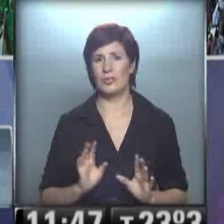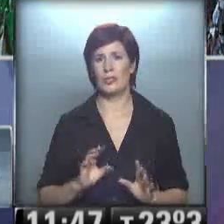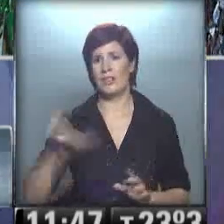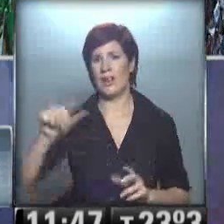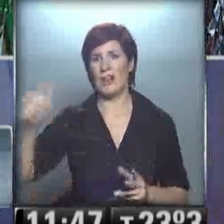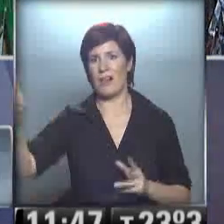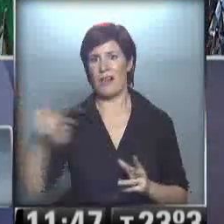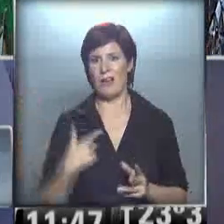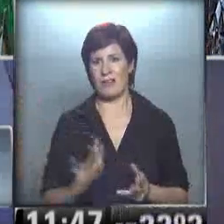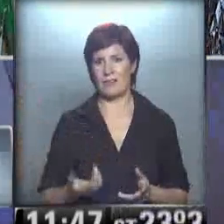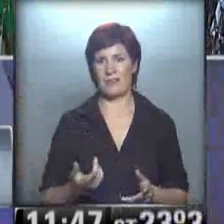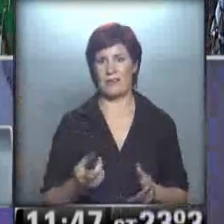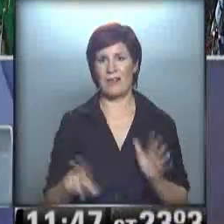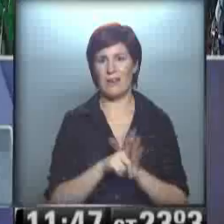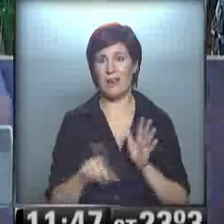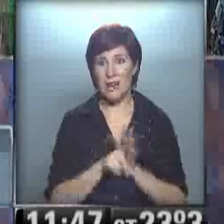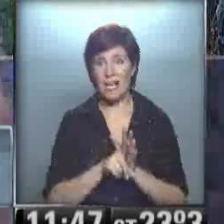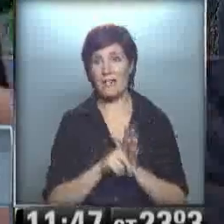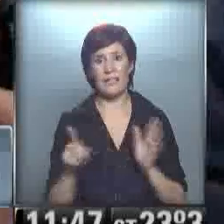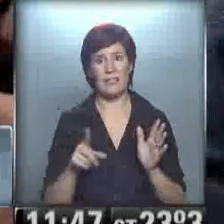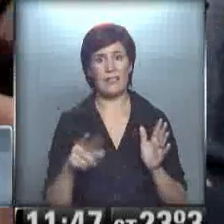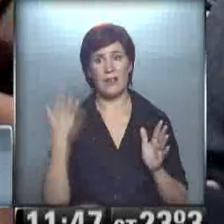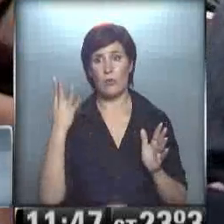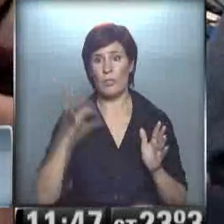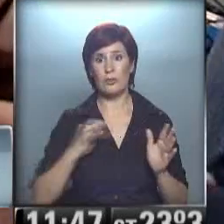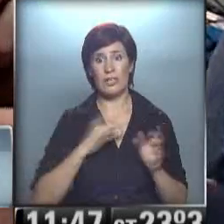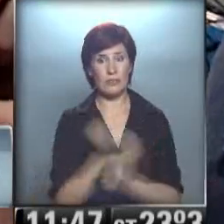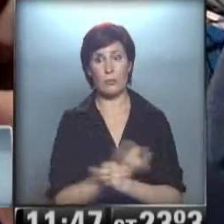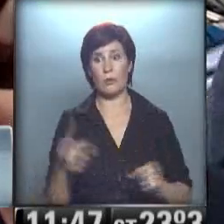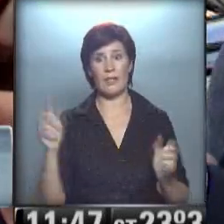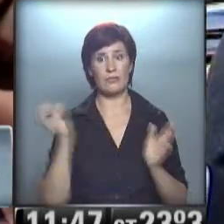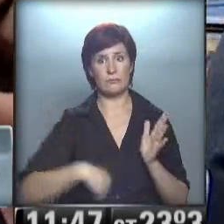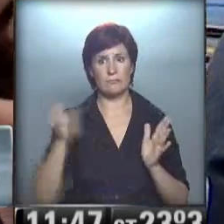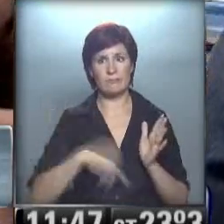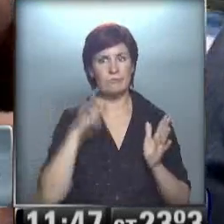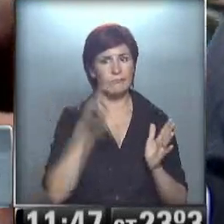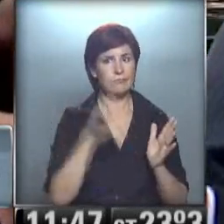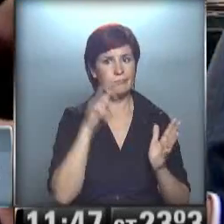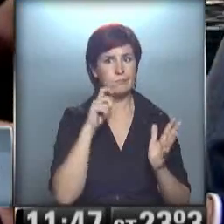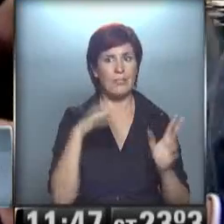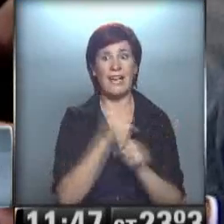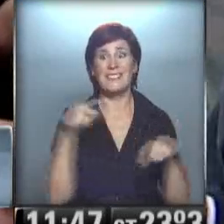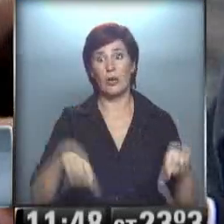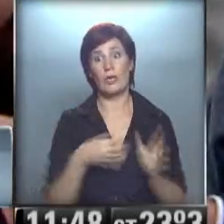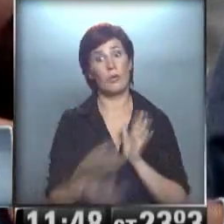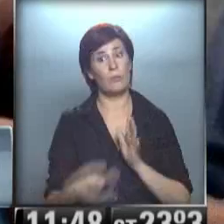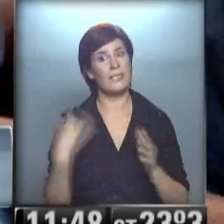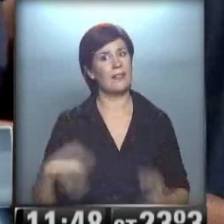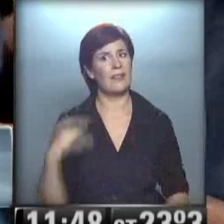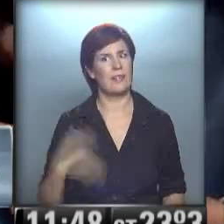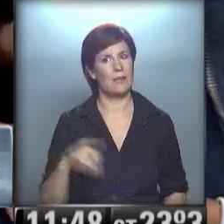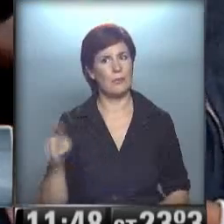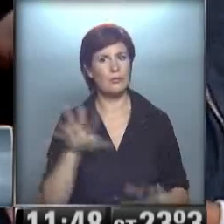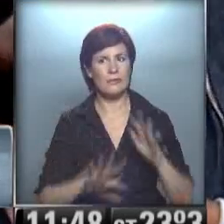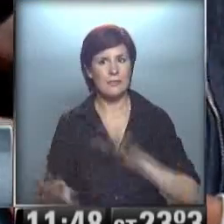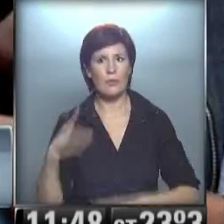4 años. ¿Cómo no te va a generar duda y cómo no te va a generar ganas de decir, controlemos bien esto porque a ver si siguen con estas maniobras que usaron durante